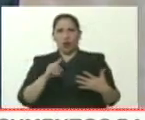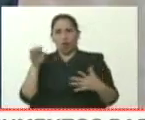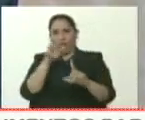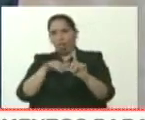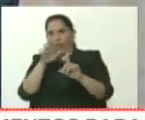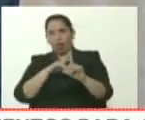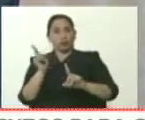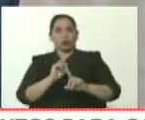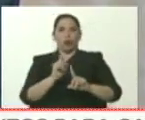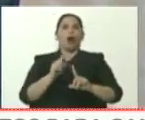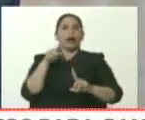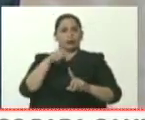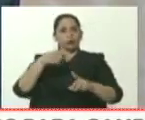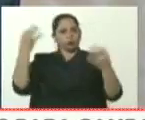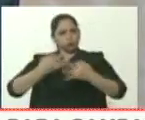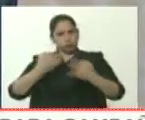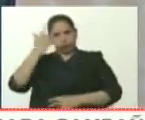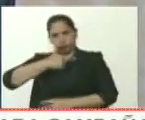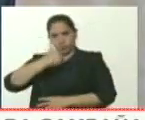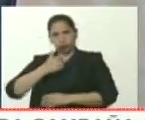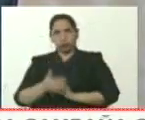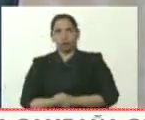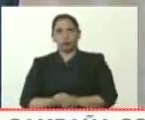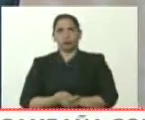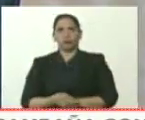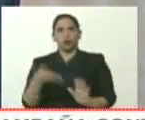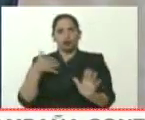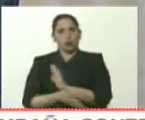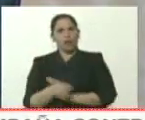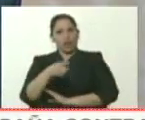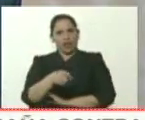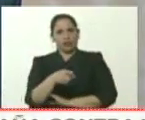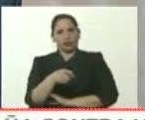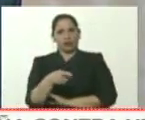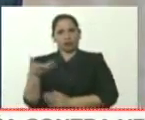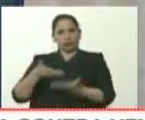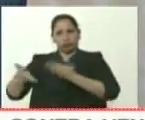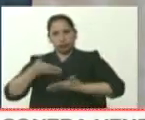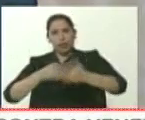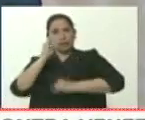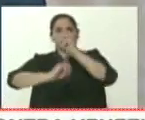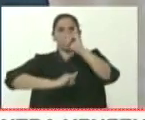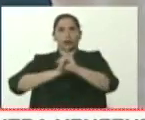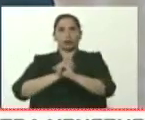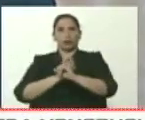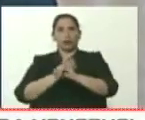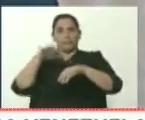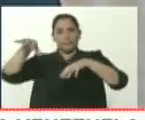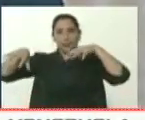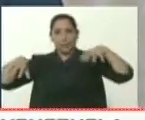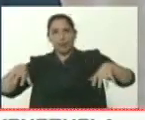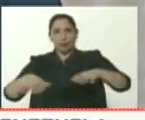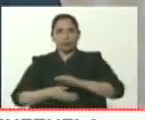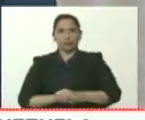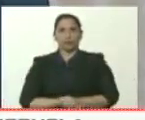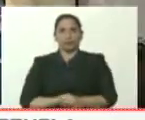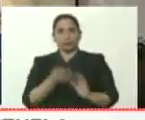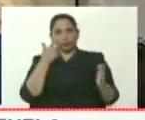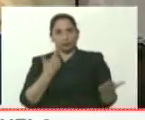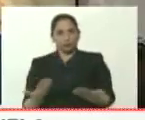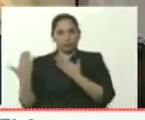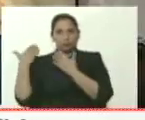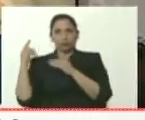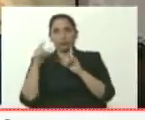con el rigor que corresponde en este tipo de casos, en las relaciones internacionales entre las naciones civilizadas. Quiero darle la